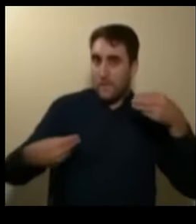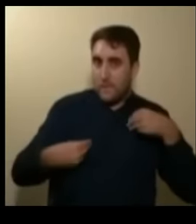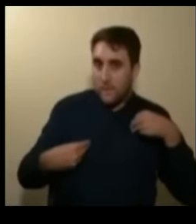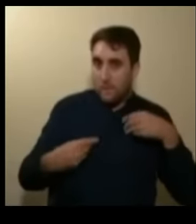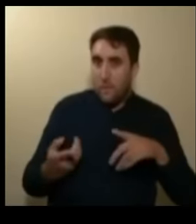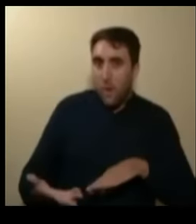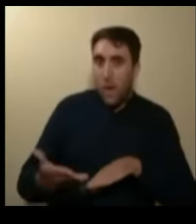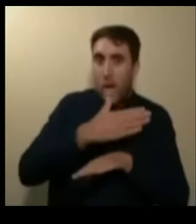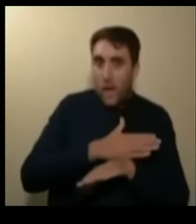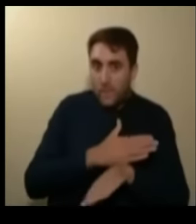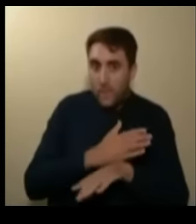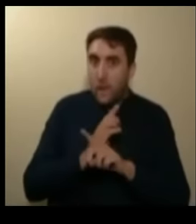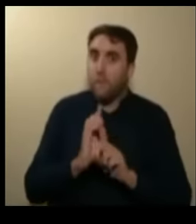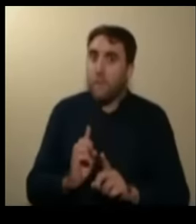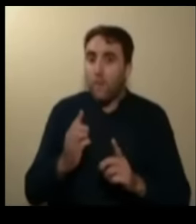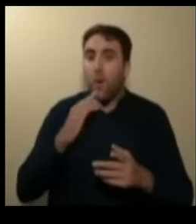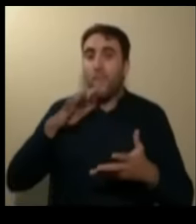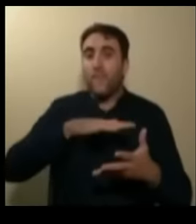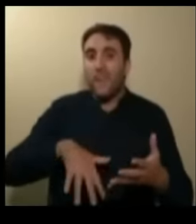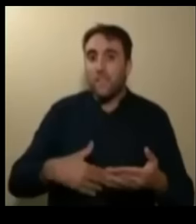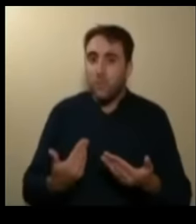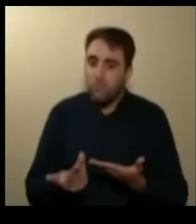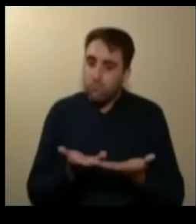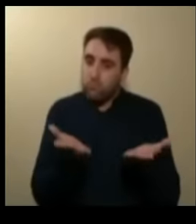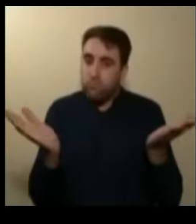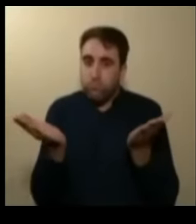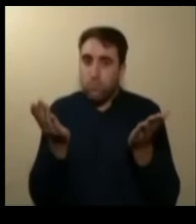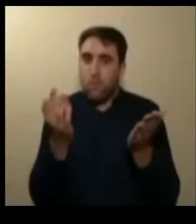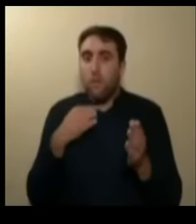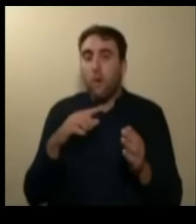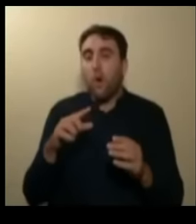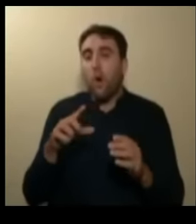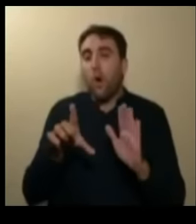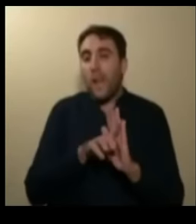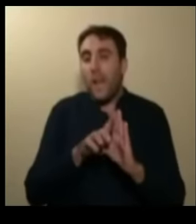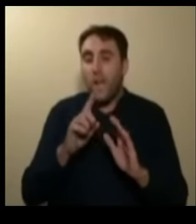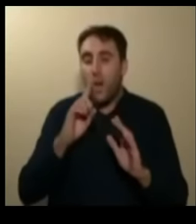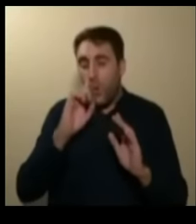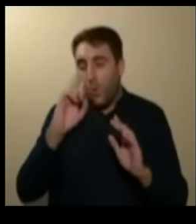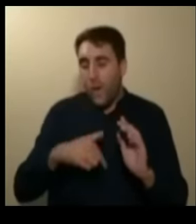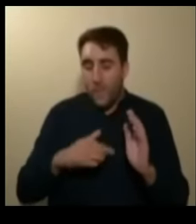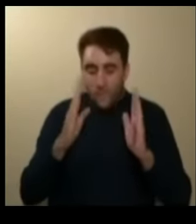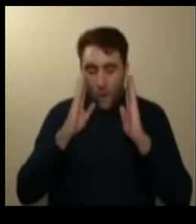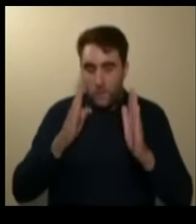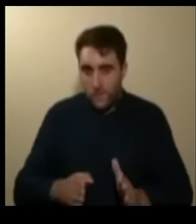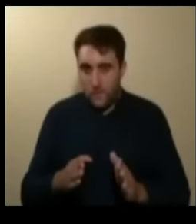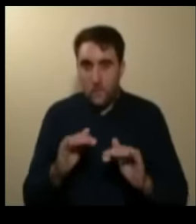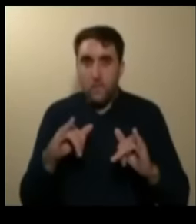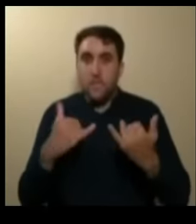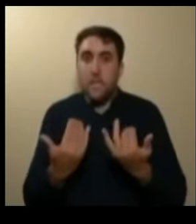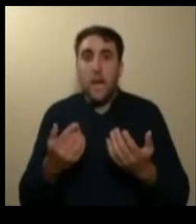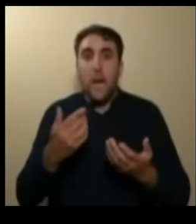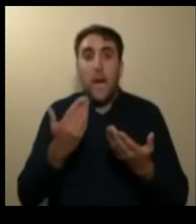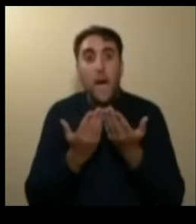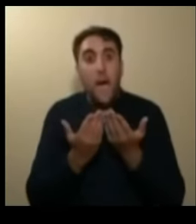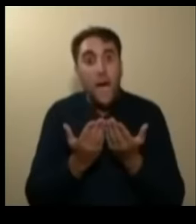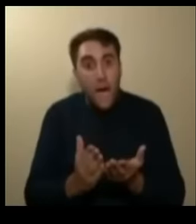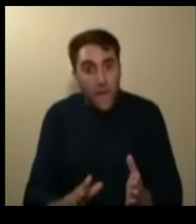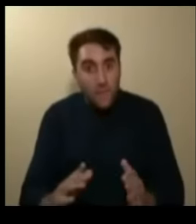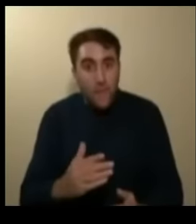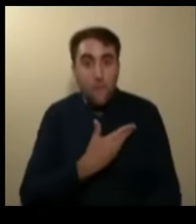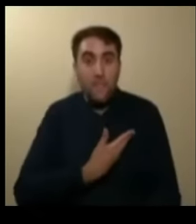ciudadanía el propio texto de la ley de urgente consideración. La gente lo conoció antes de que el presidente